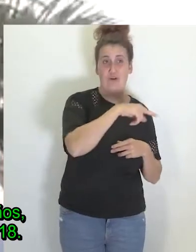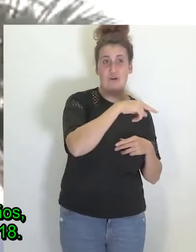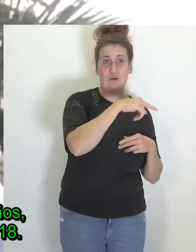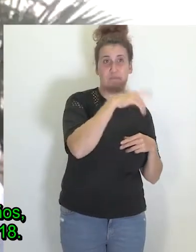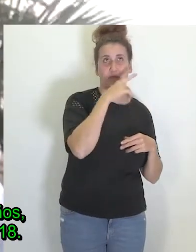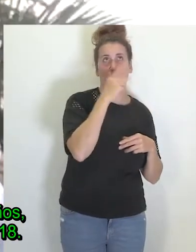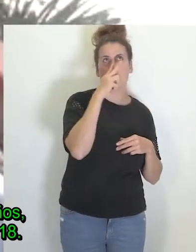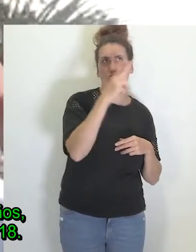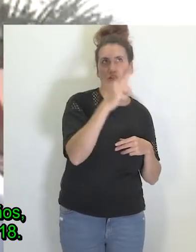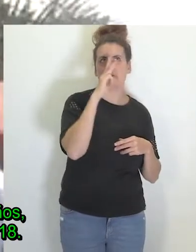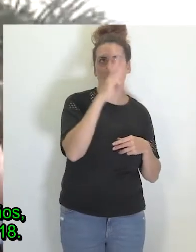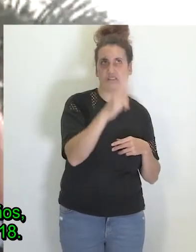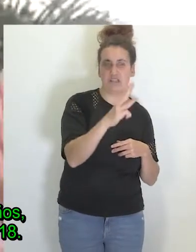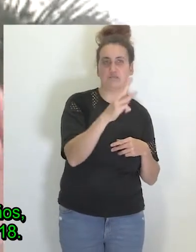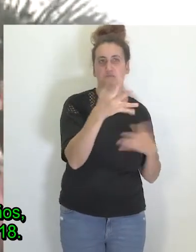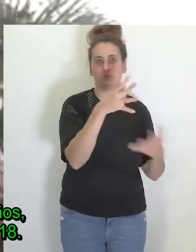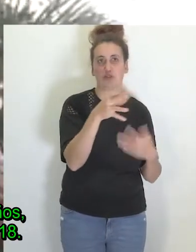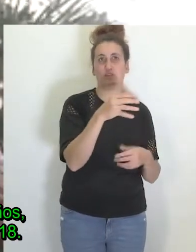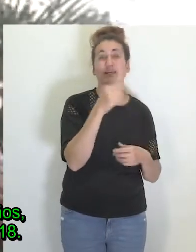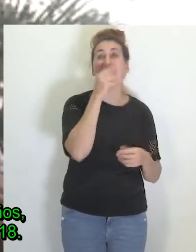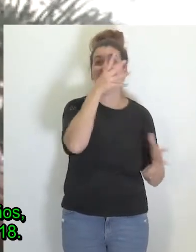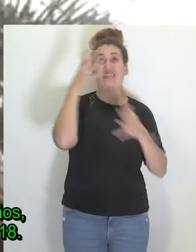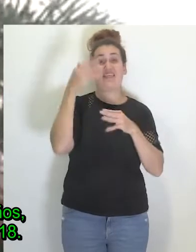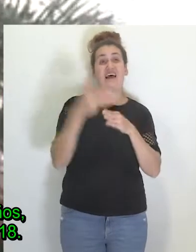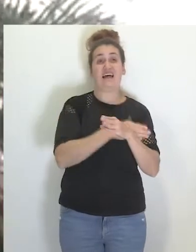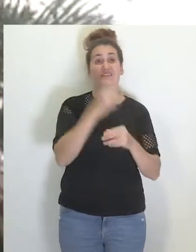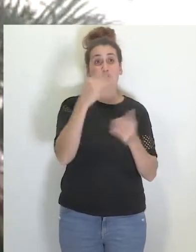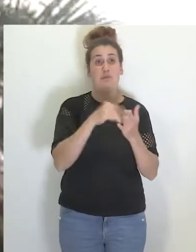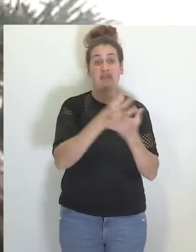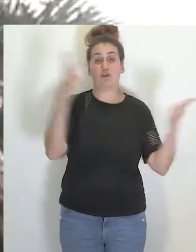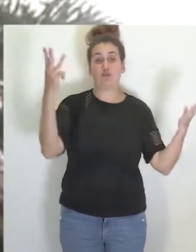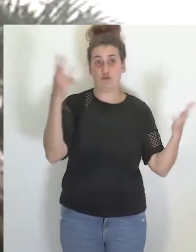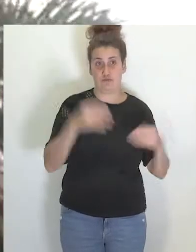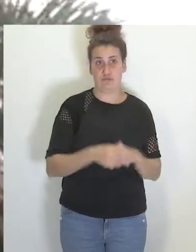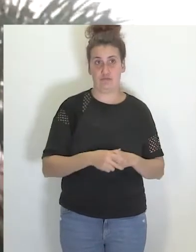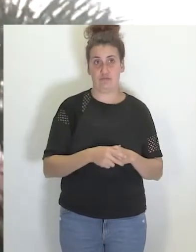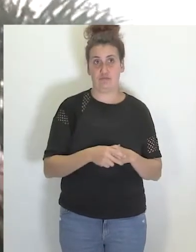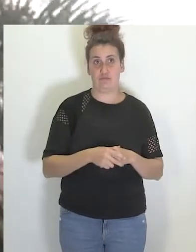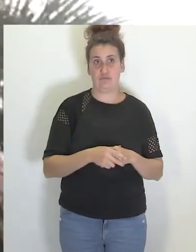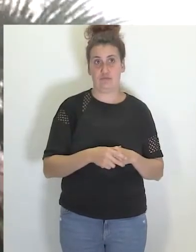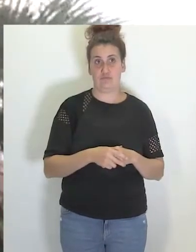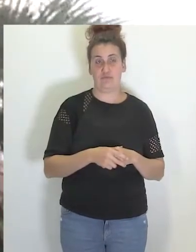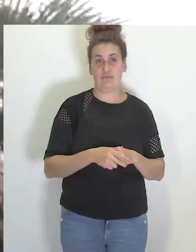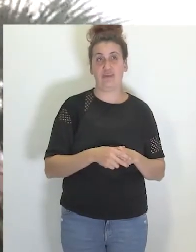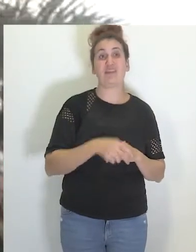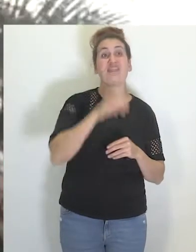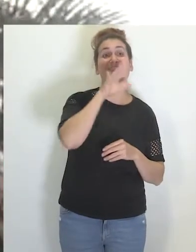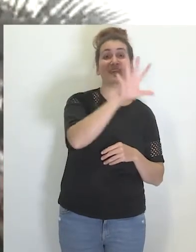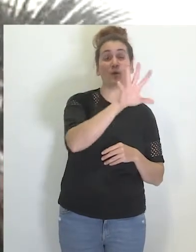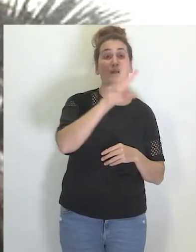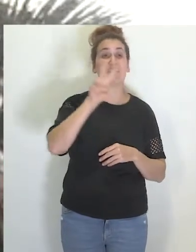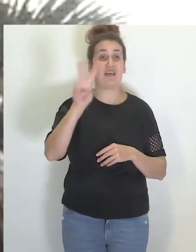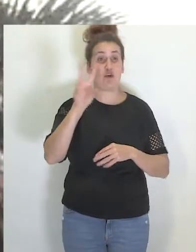2 años, 3 años y 10 que habían antes de 2018. Y hay